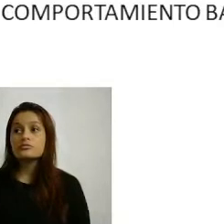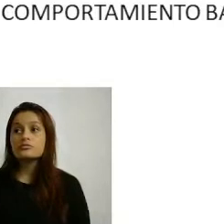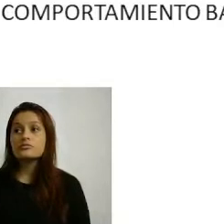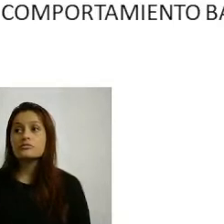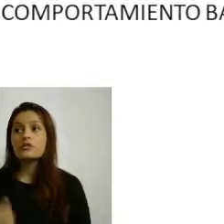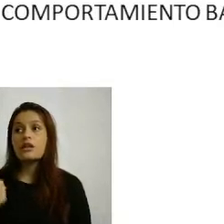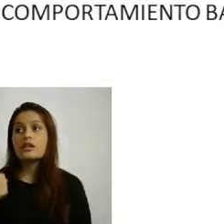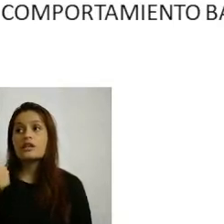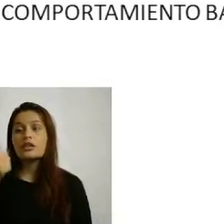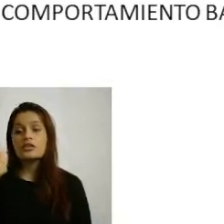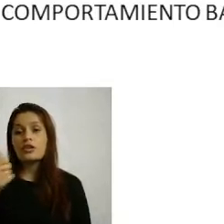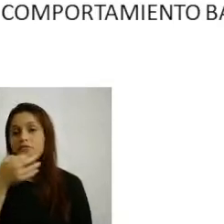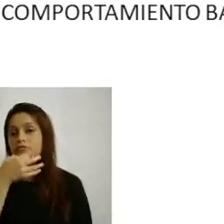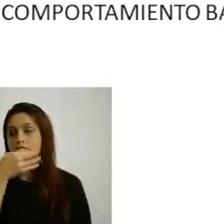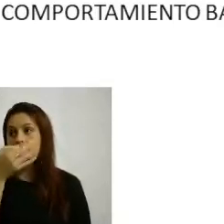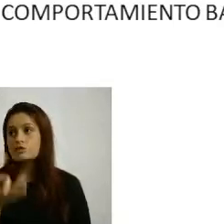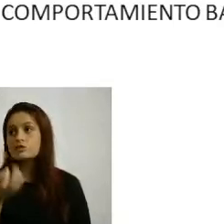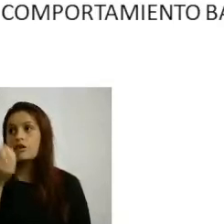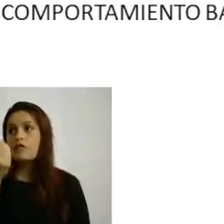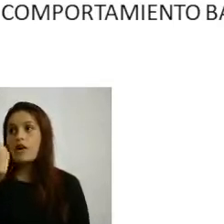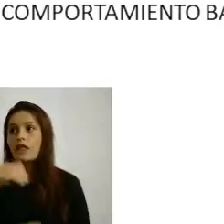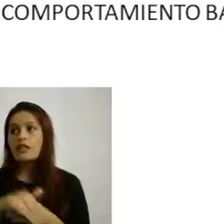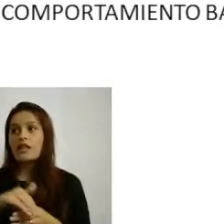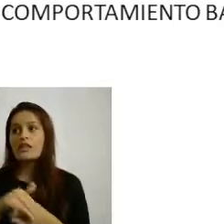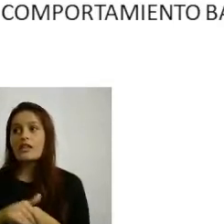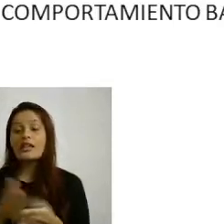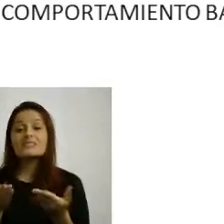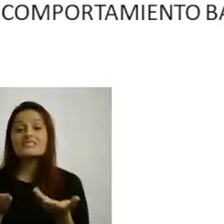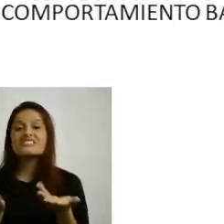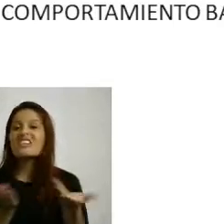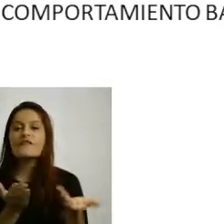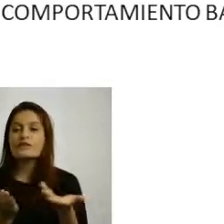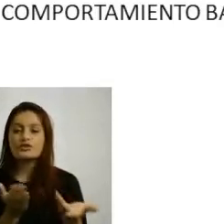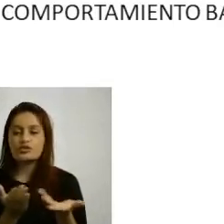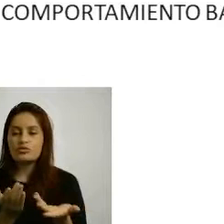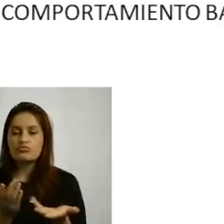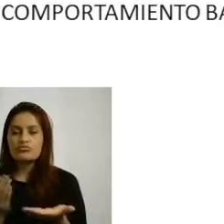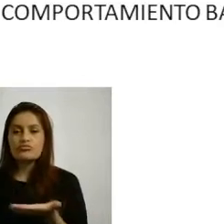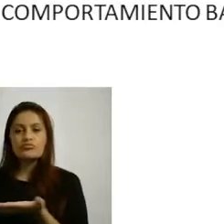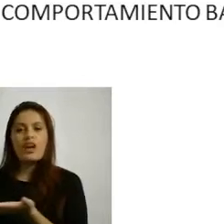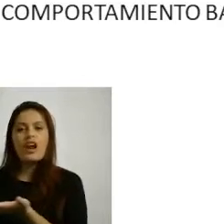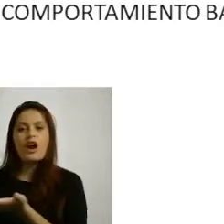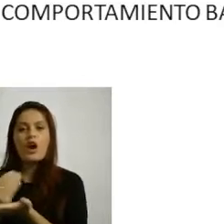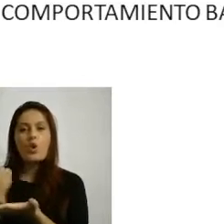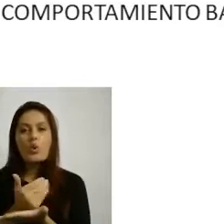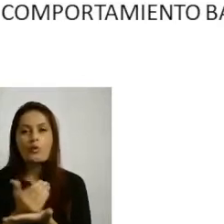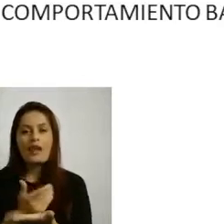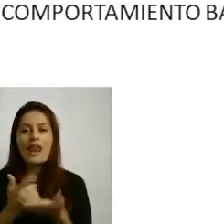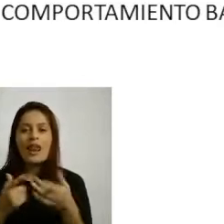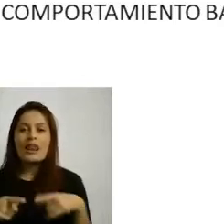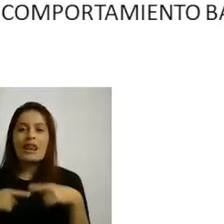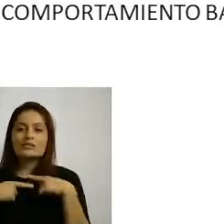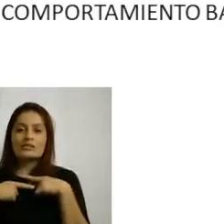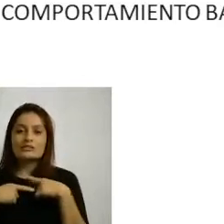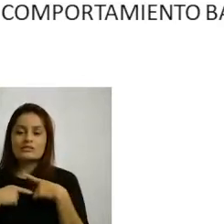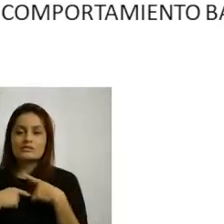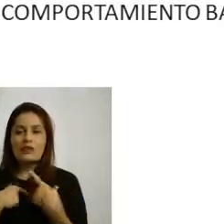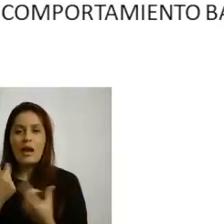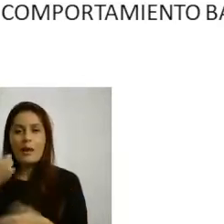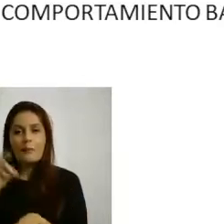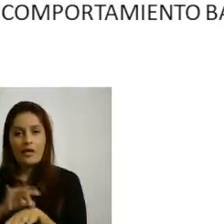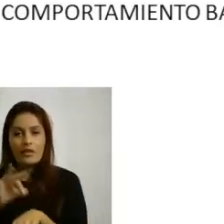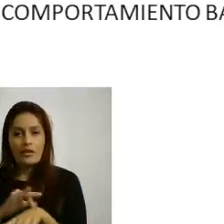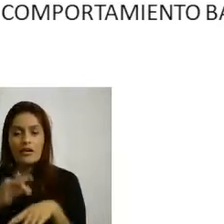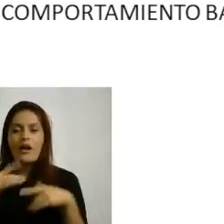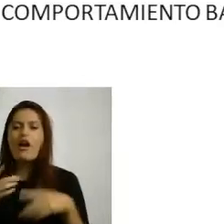Buenas tardes. Este servicio, esta licitación para recuperación de licencias médicas, lo